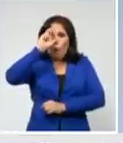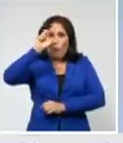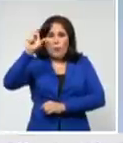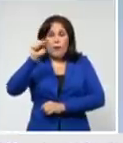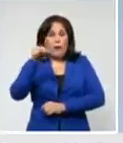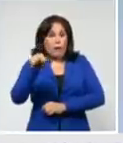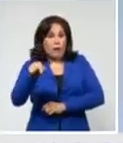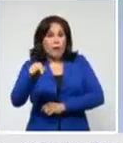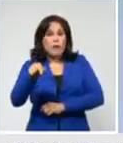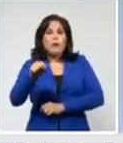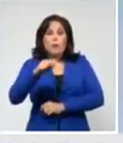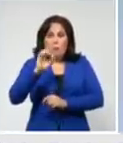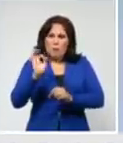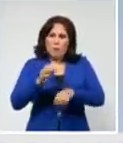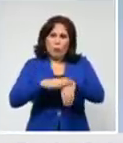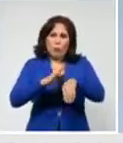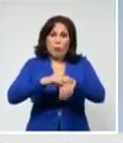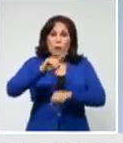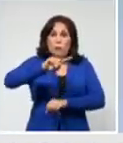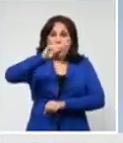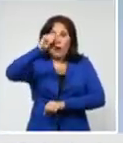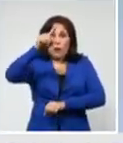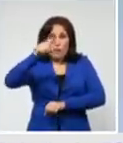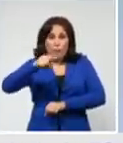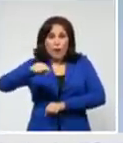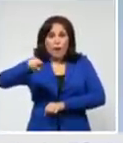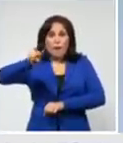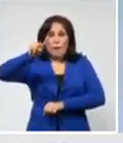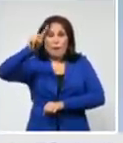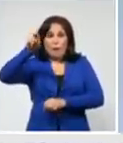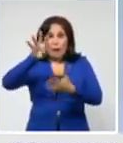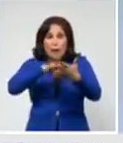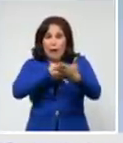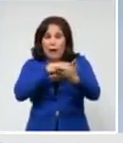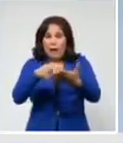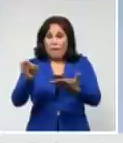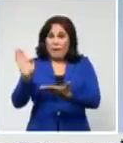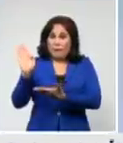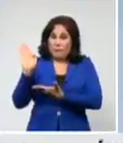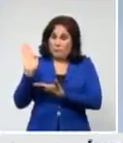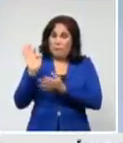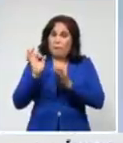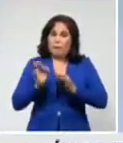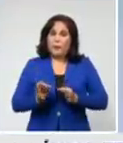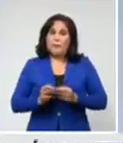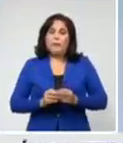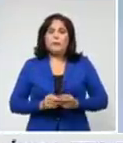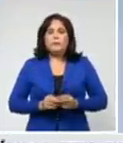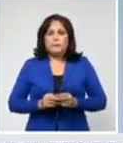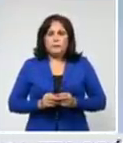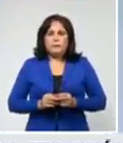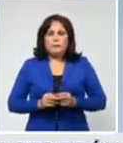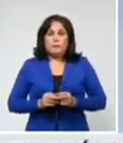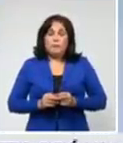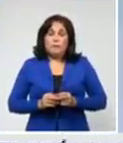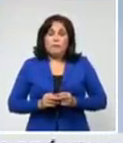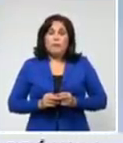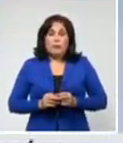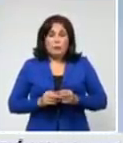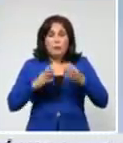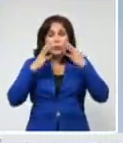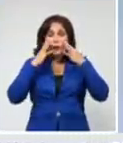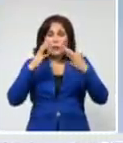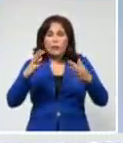de las curvas que vimos ahora, la última que vimos, el número de casos activos, que eso mide mucho,